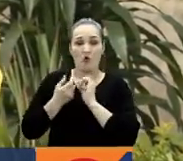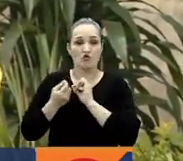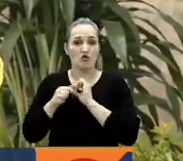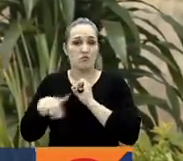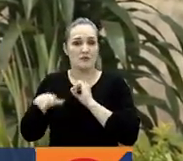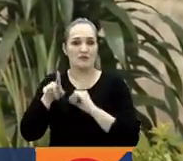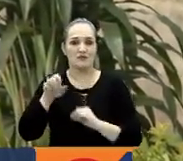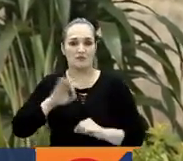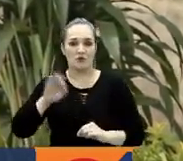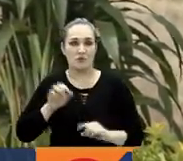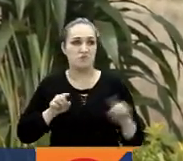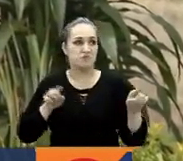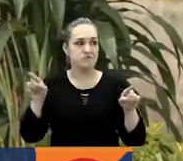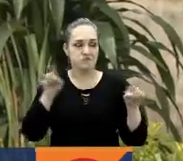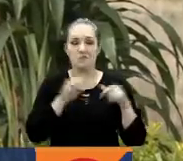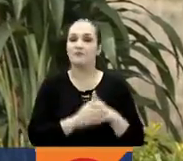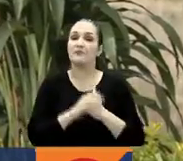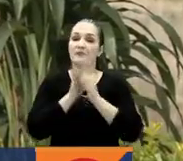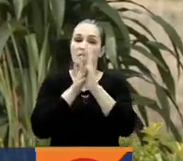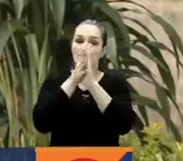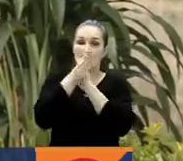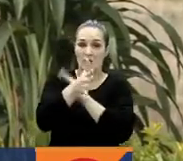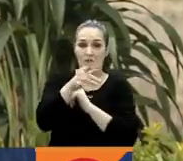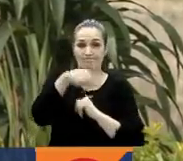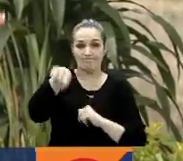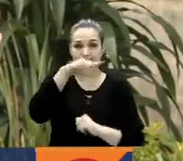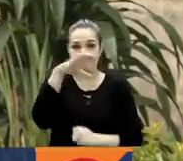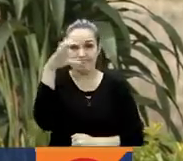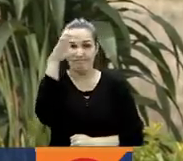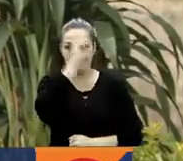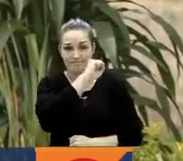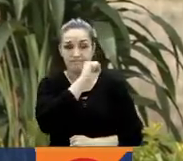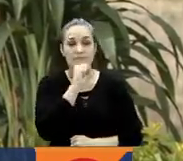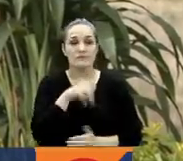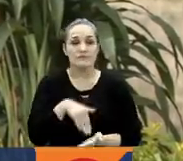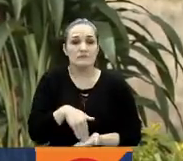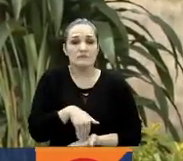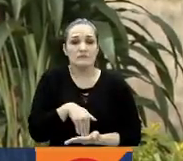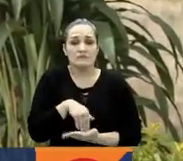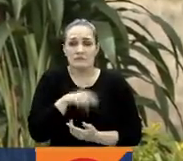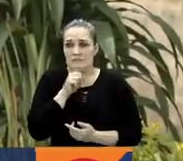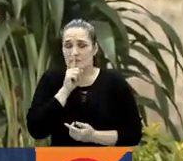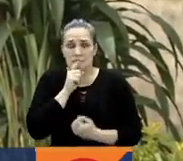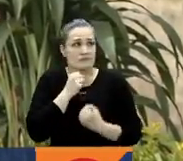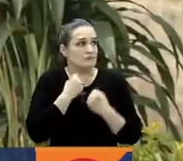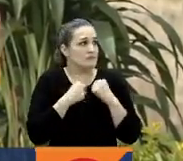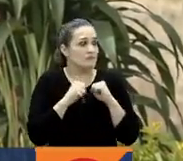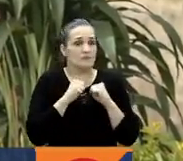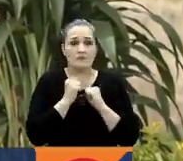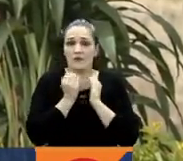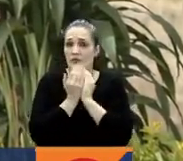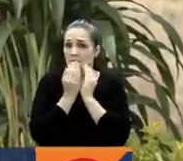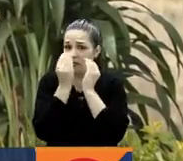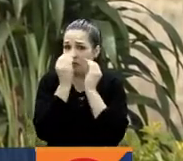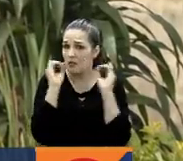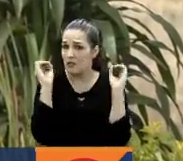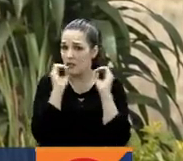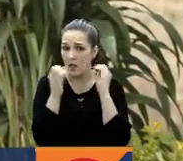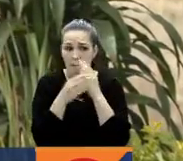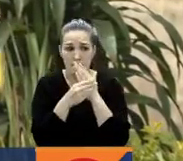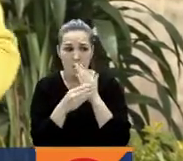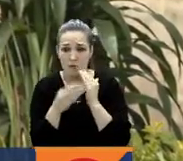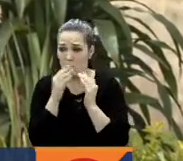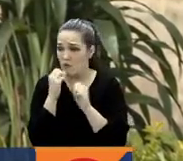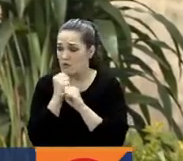6%. Según este informe, la mayoría de las víctimas son vulnerables, sin acceso a educación, desempleadas y en pobreza. Un